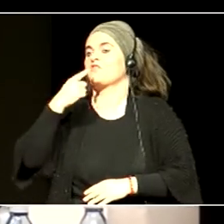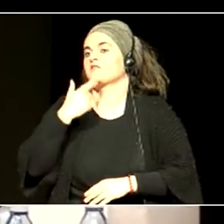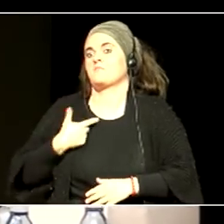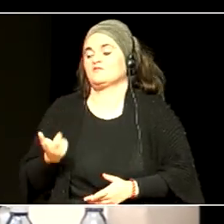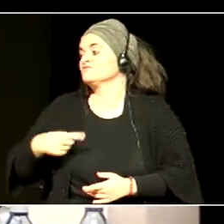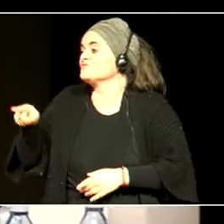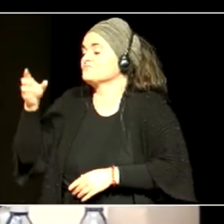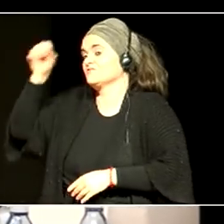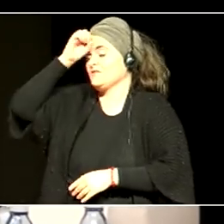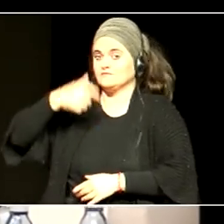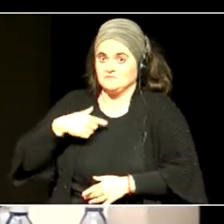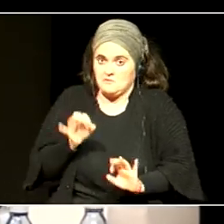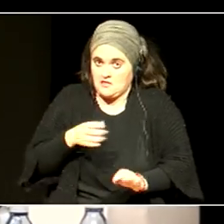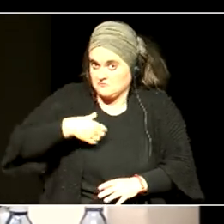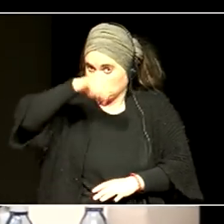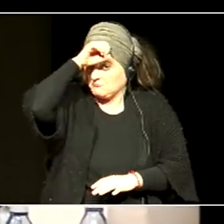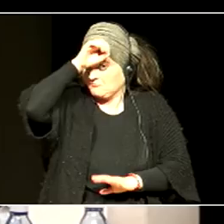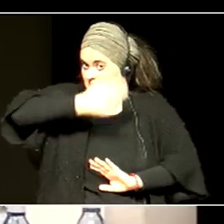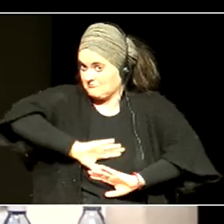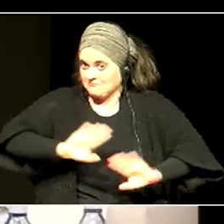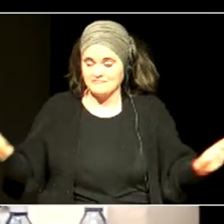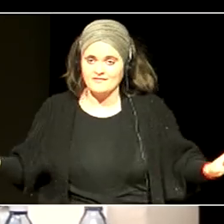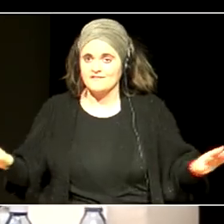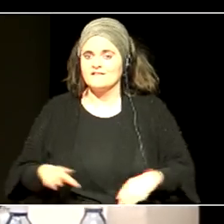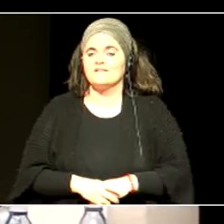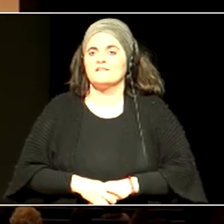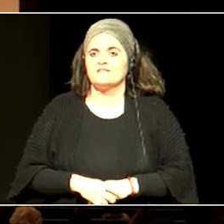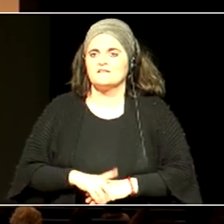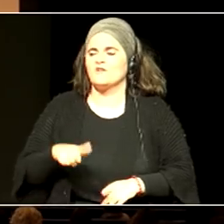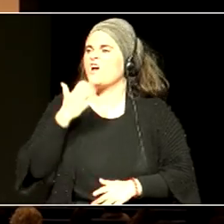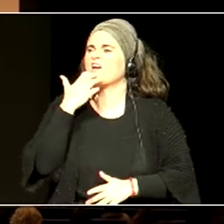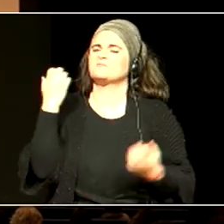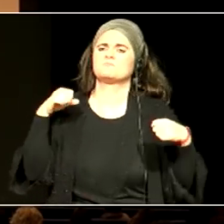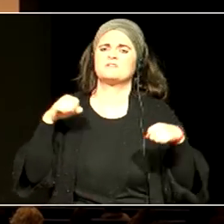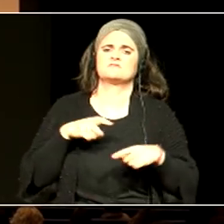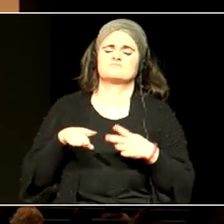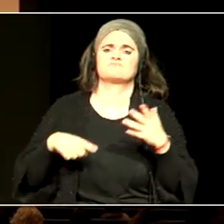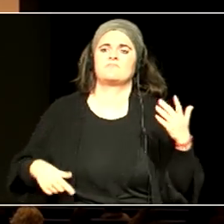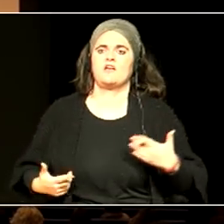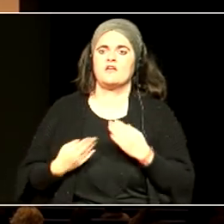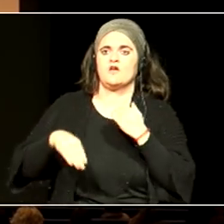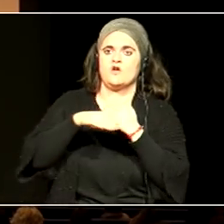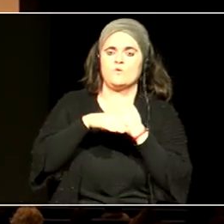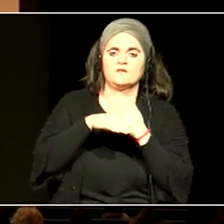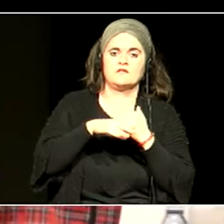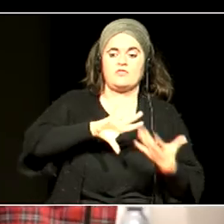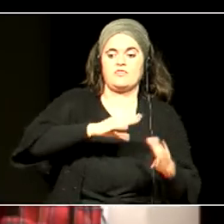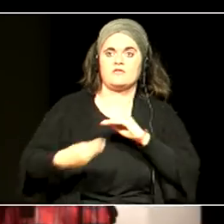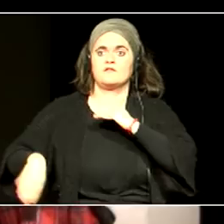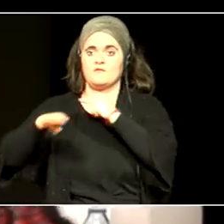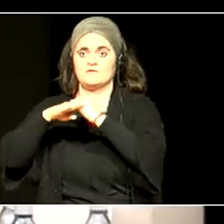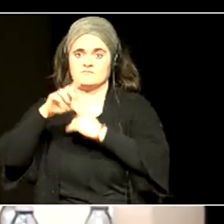tien ni idea No no tengo ni ideo idea buenoa ejemplos prácticos de igualidad lanten